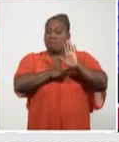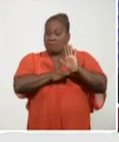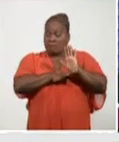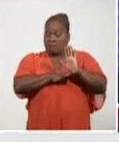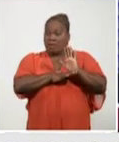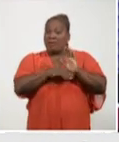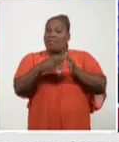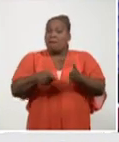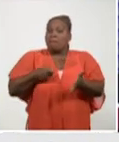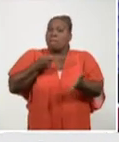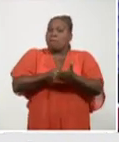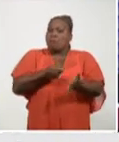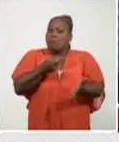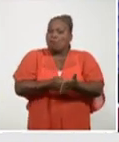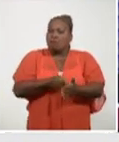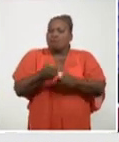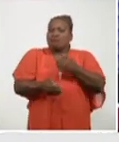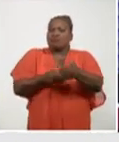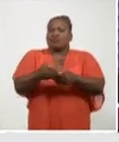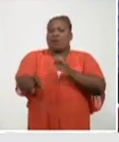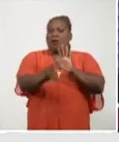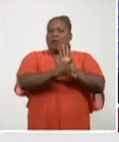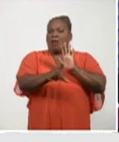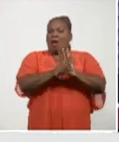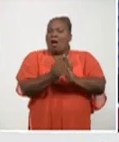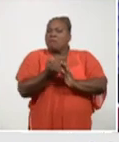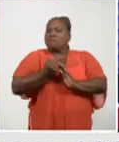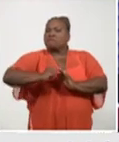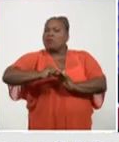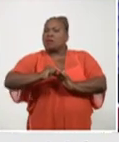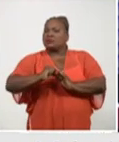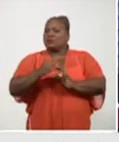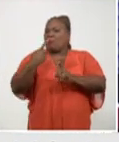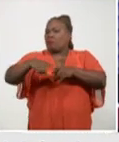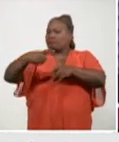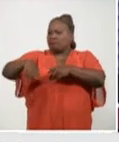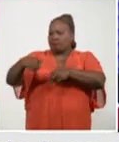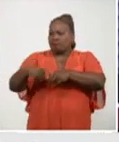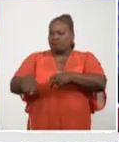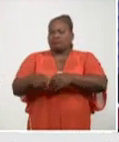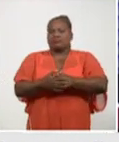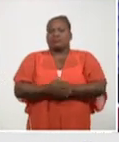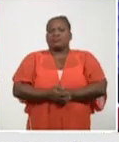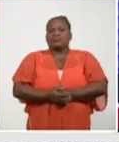multas, de procesos legales por las violaciones que generaron la situación actual.